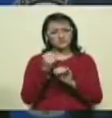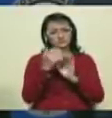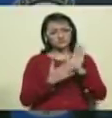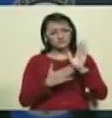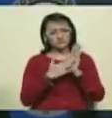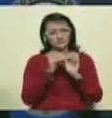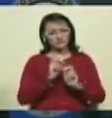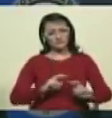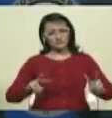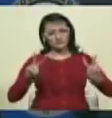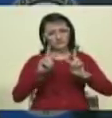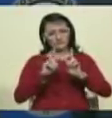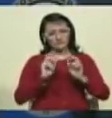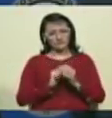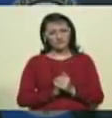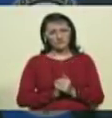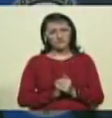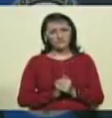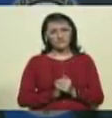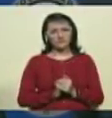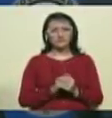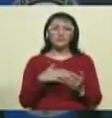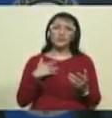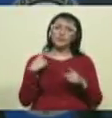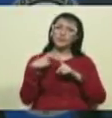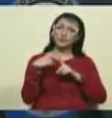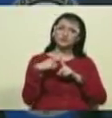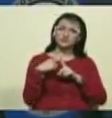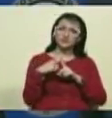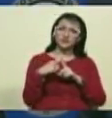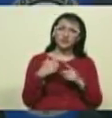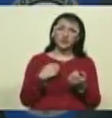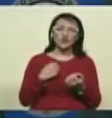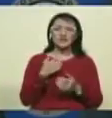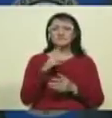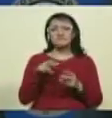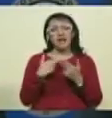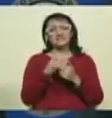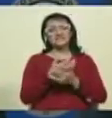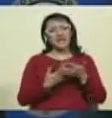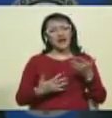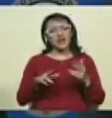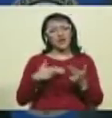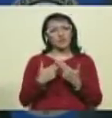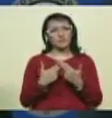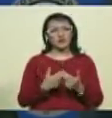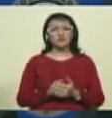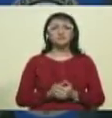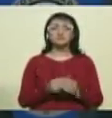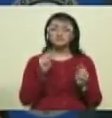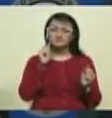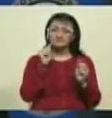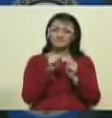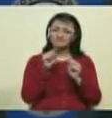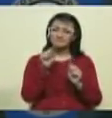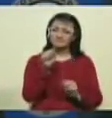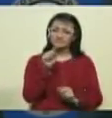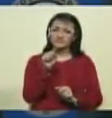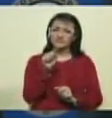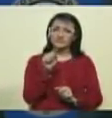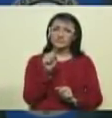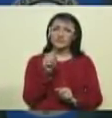Naciones Unidas se pueden lograr efectos positivos, porque no quieren ver derramamientos de sangre. Por eso precisamente es que estamos, y ojalá